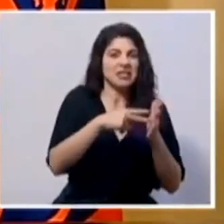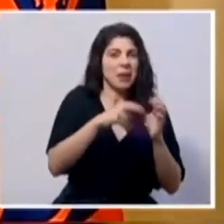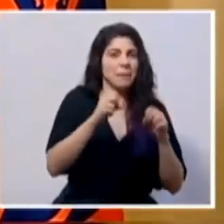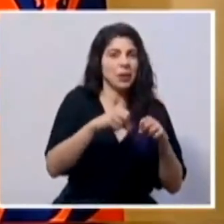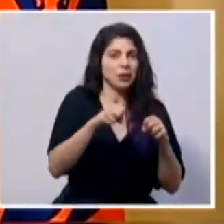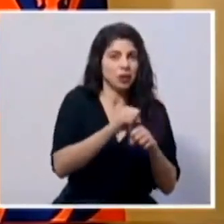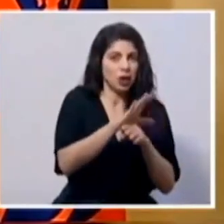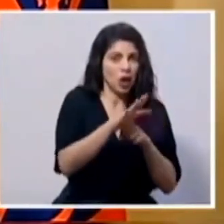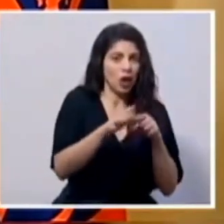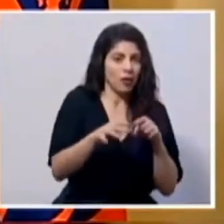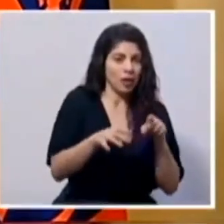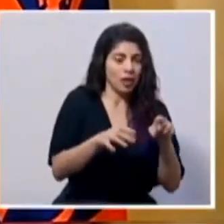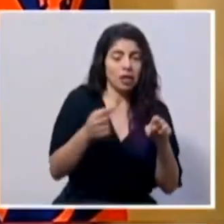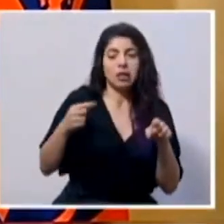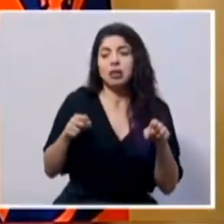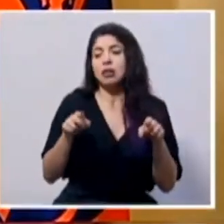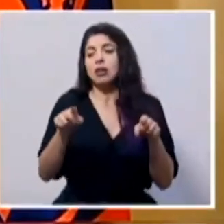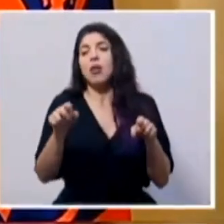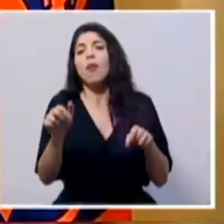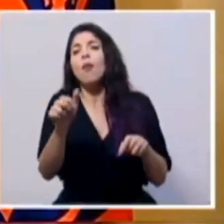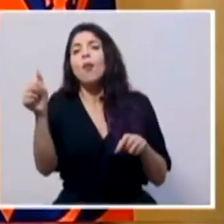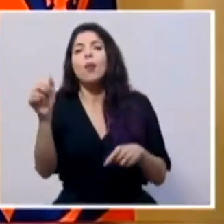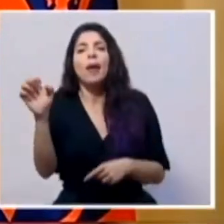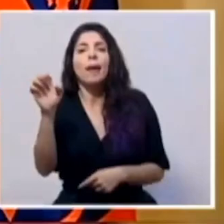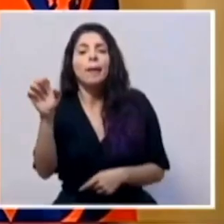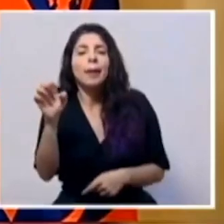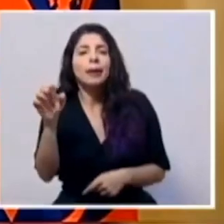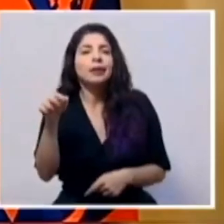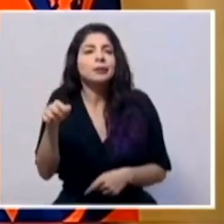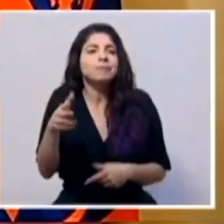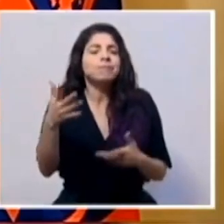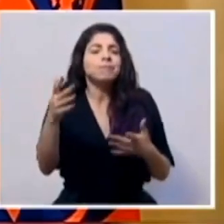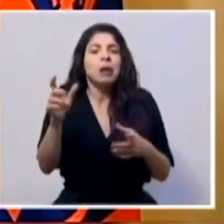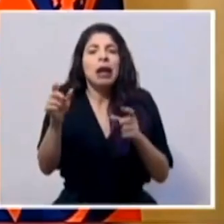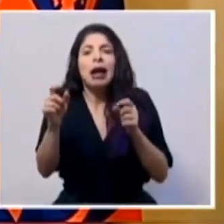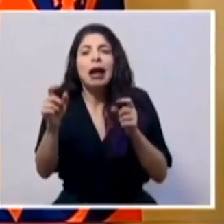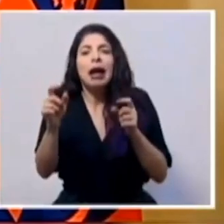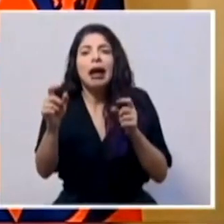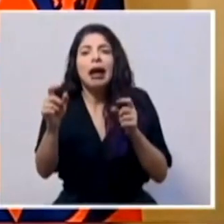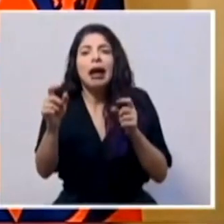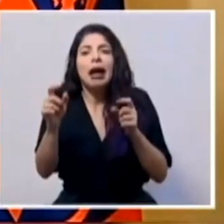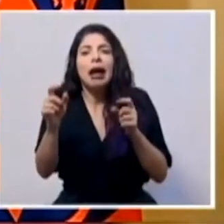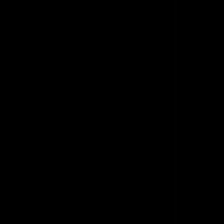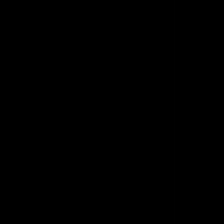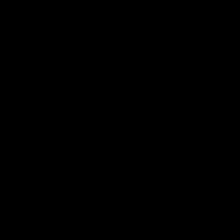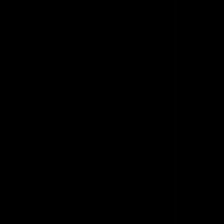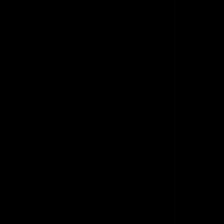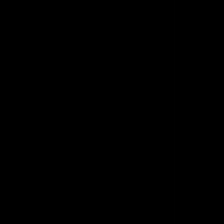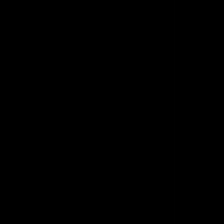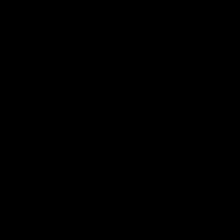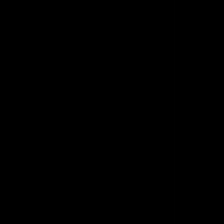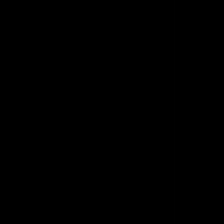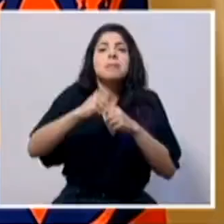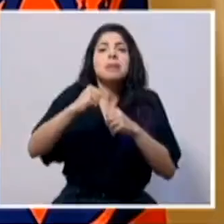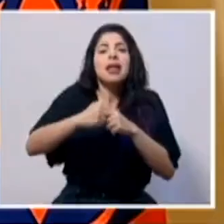COVID y la vía de pacientes que ingresan por una urgencia o cáncer o algún proceso